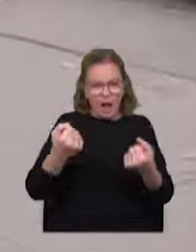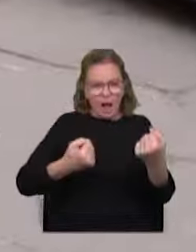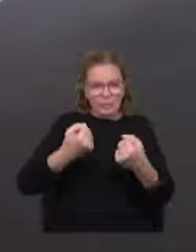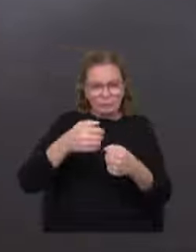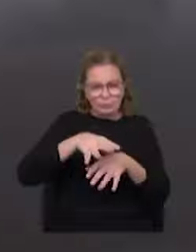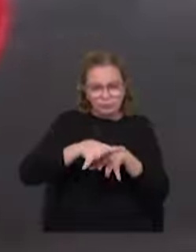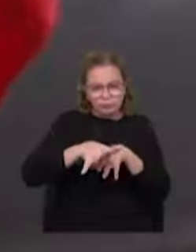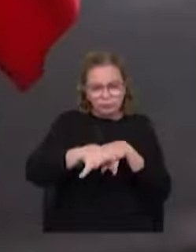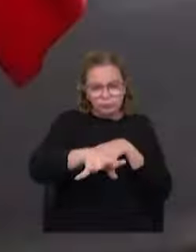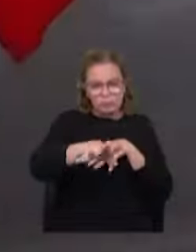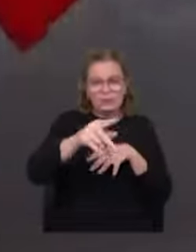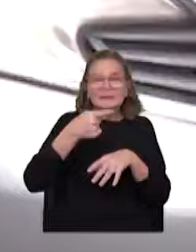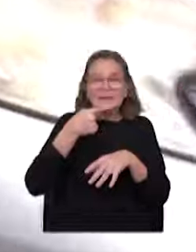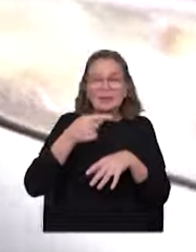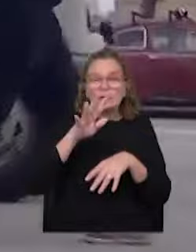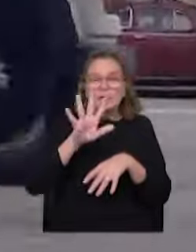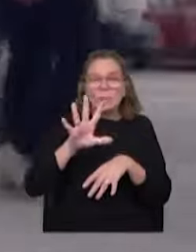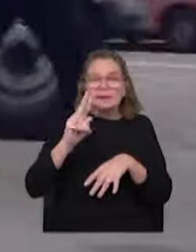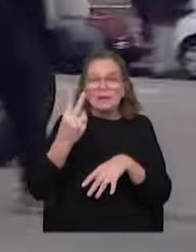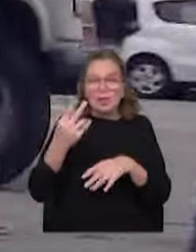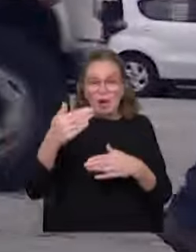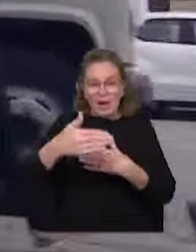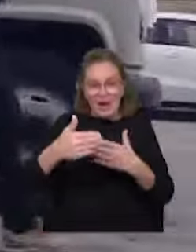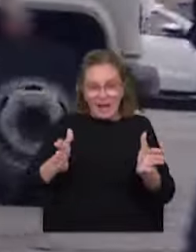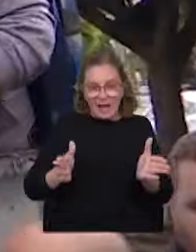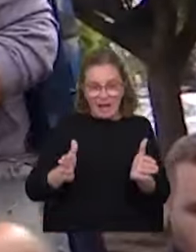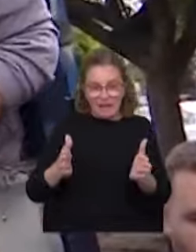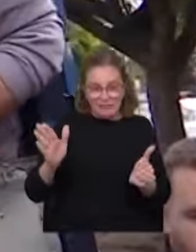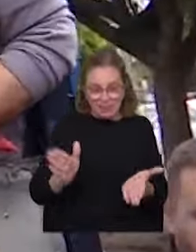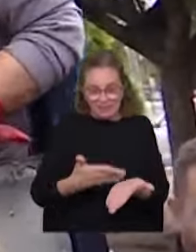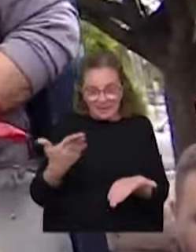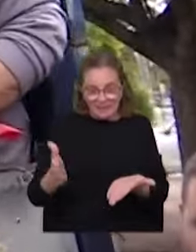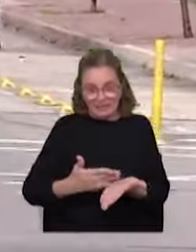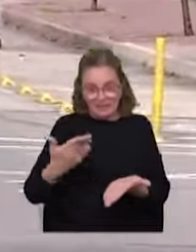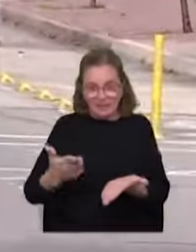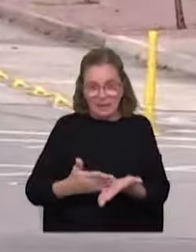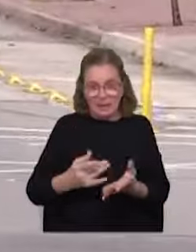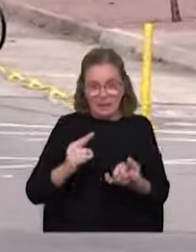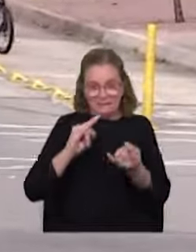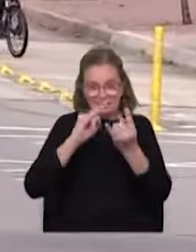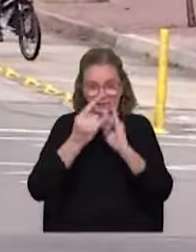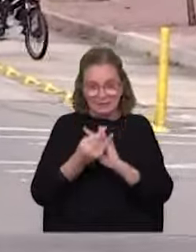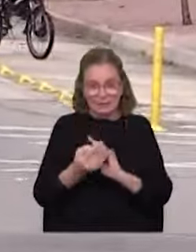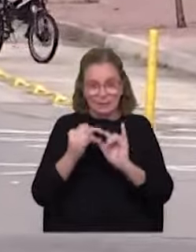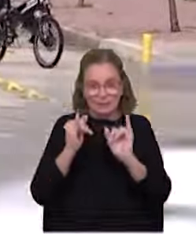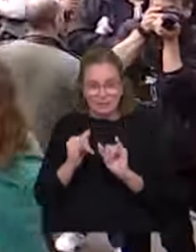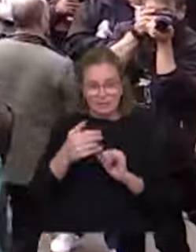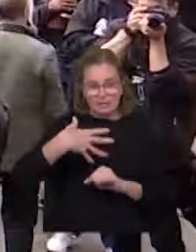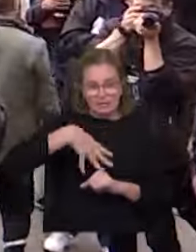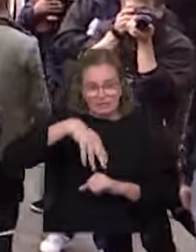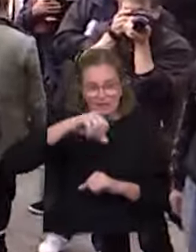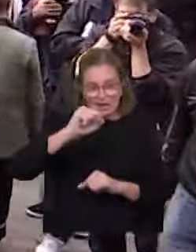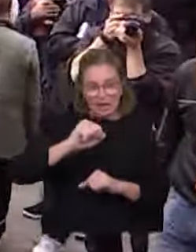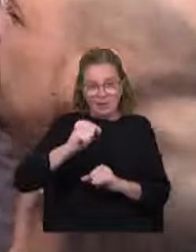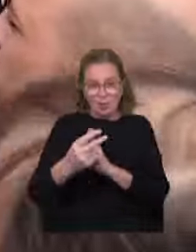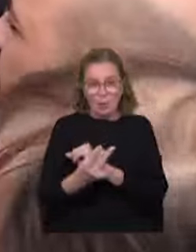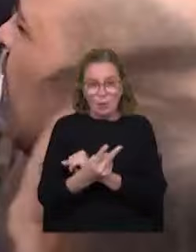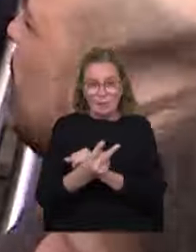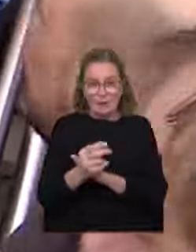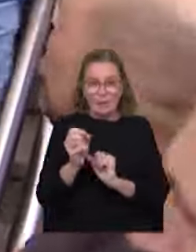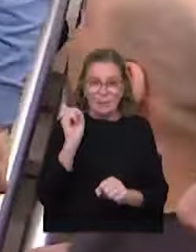organizados trasladaron las 52 cajas que contenían las papeletas hasta el Palacio legislativo donde se custodiará hasta ser